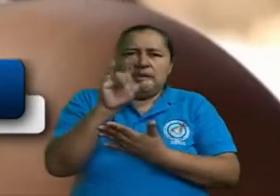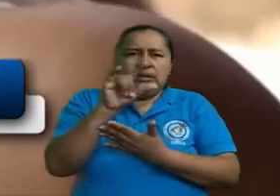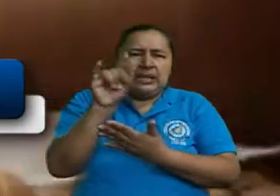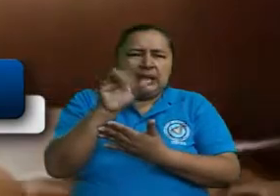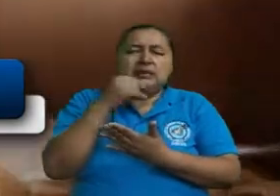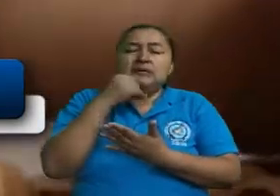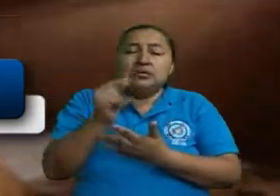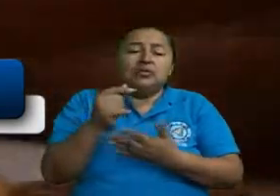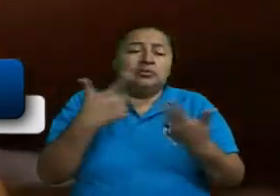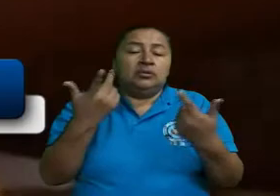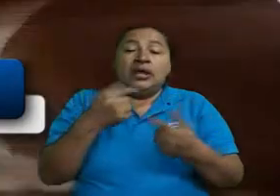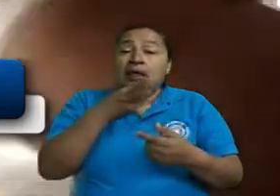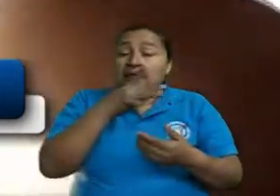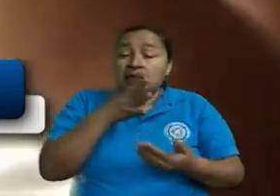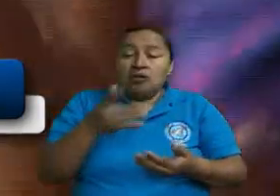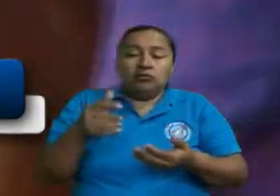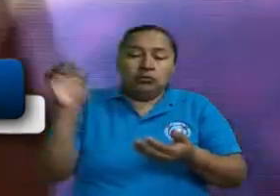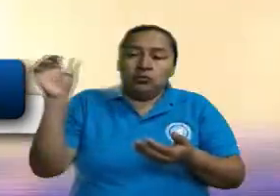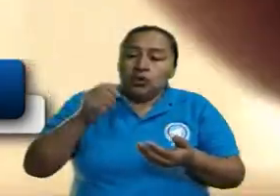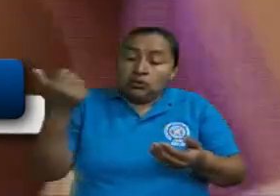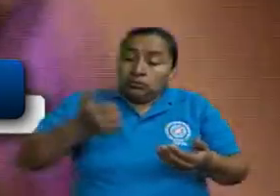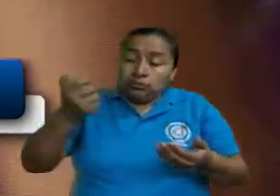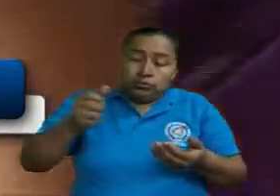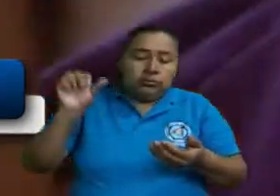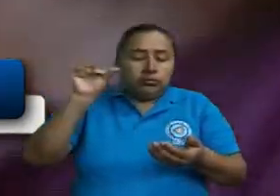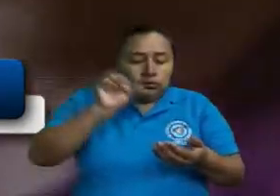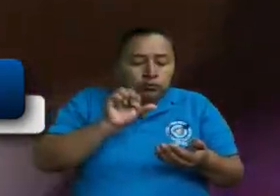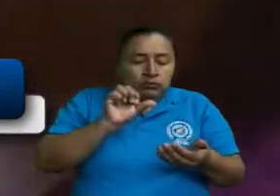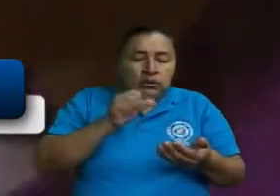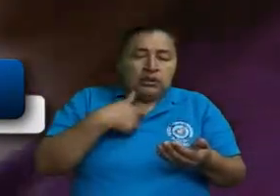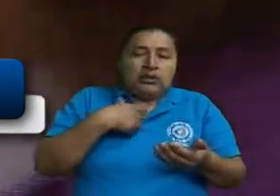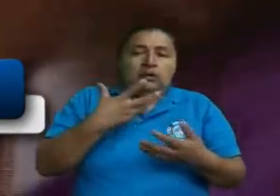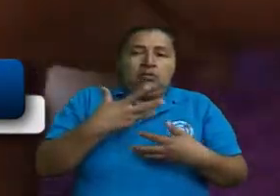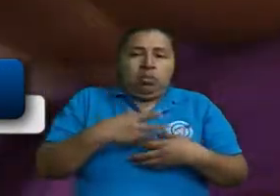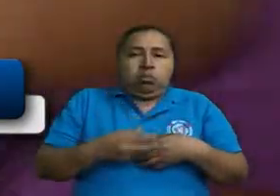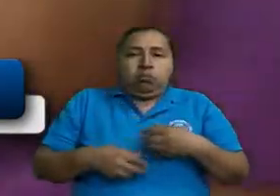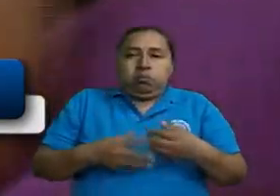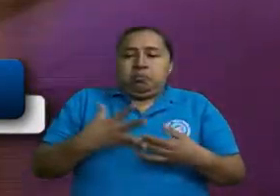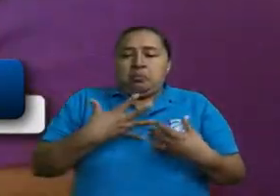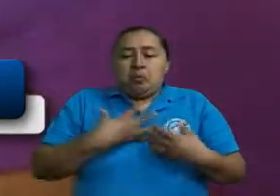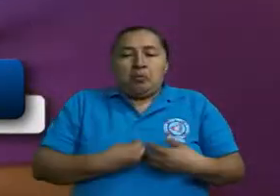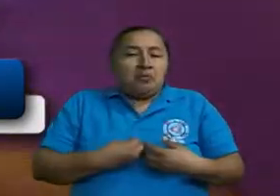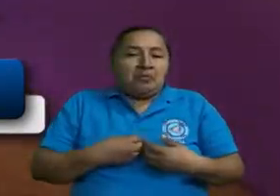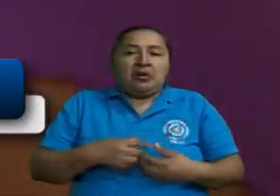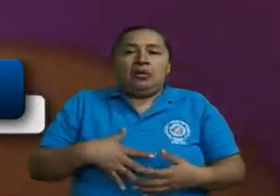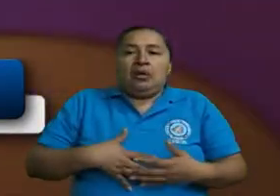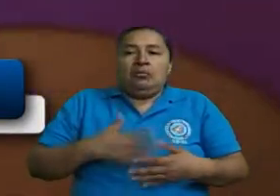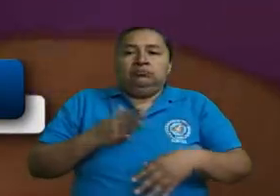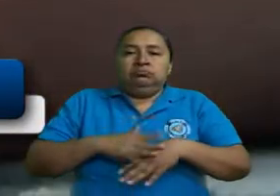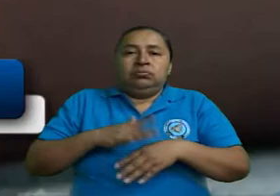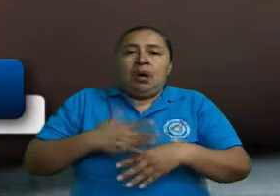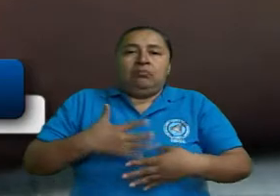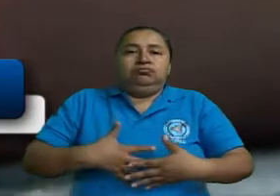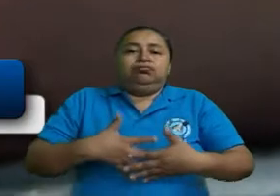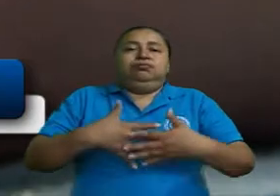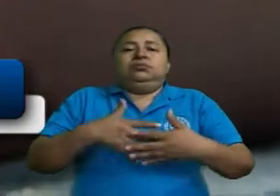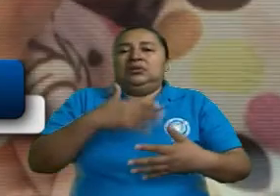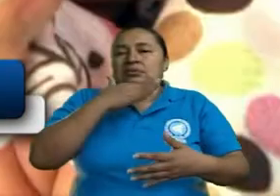niño evidentemente no la absorbe bien, al no absorberla bien, se producen gases y distiende al bebé. Ok.